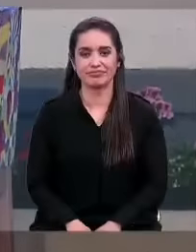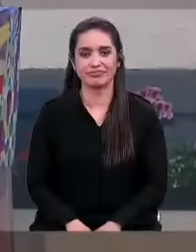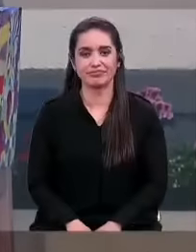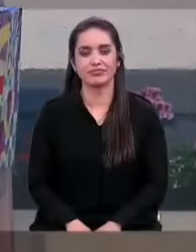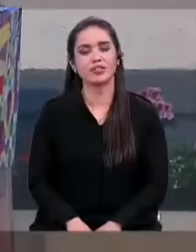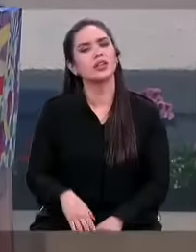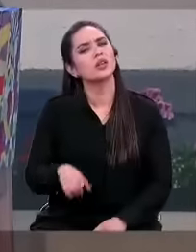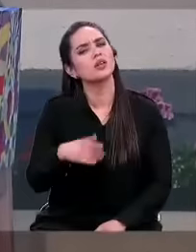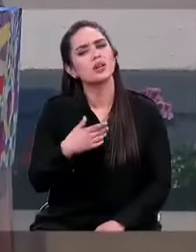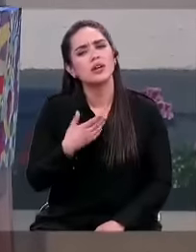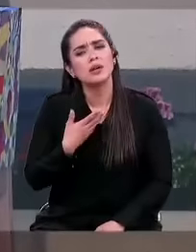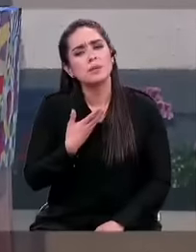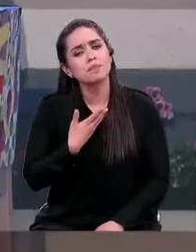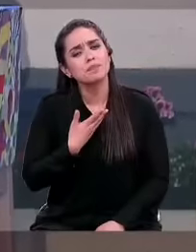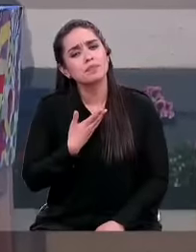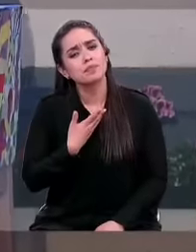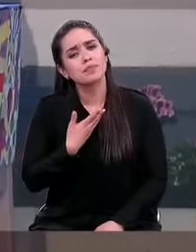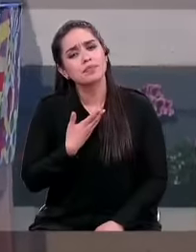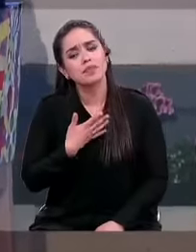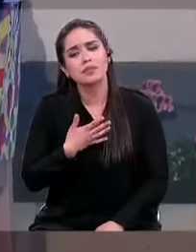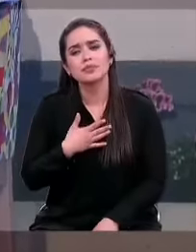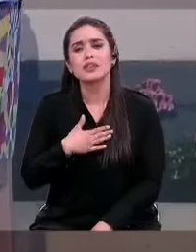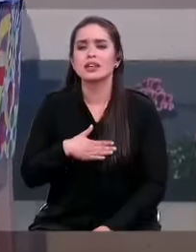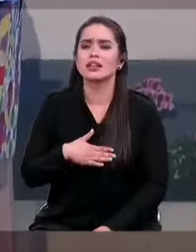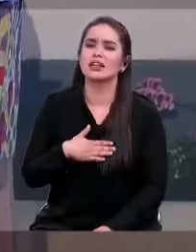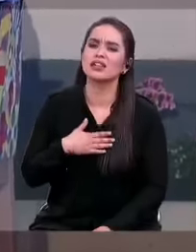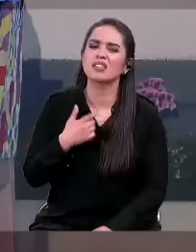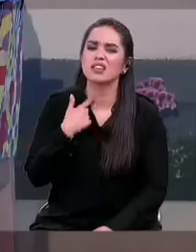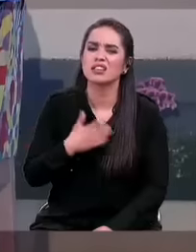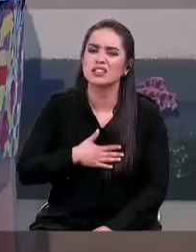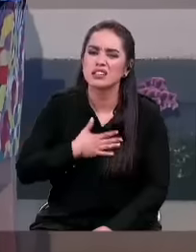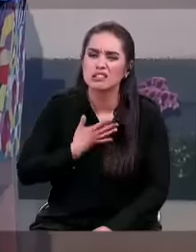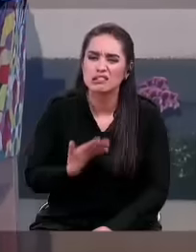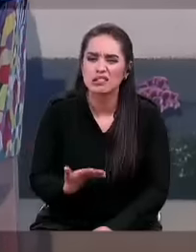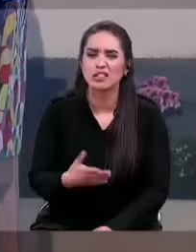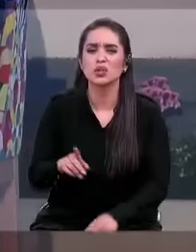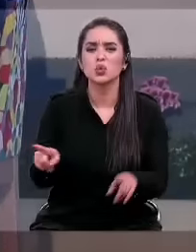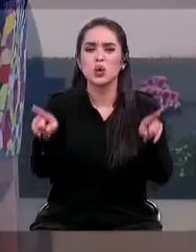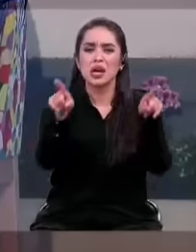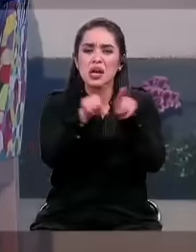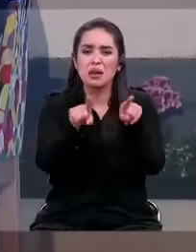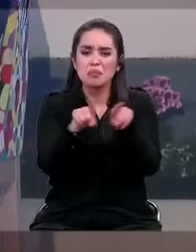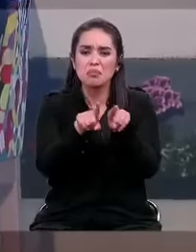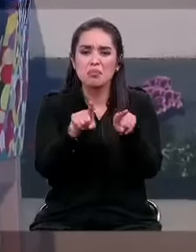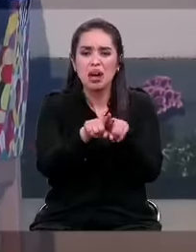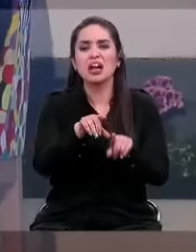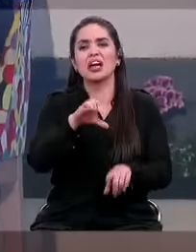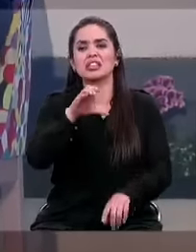¿Qué se siente ser hermana de Cecilia Bolocco?